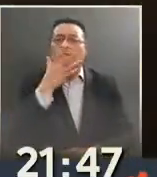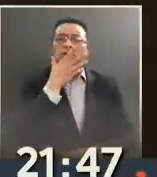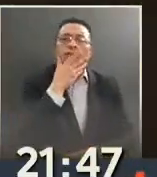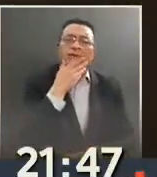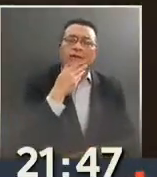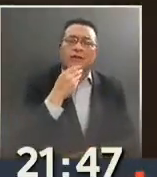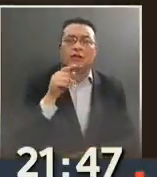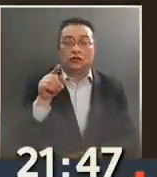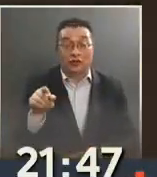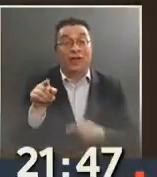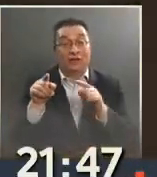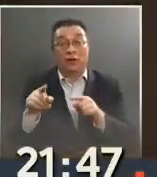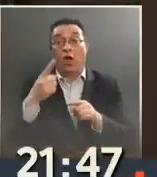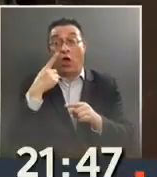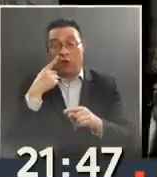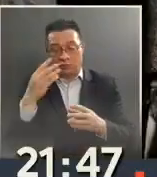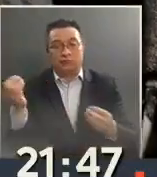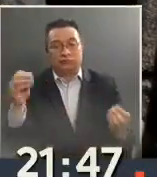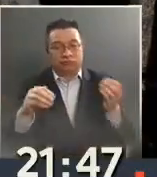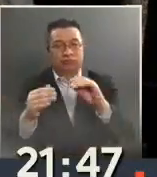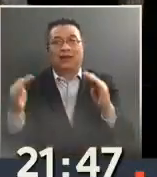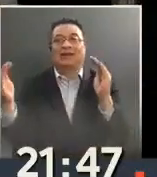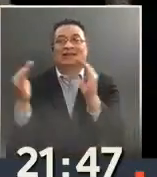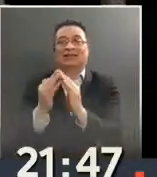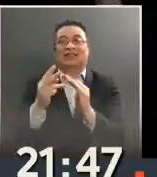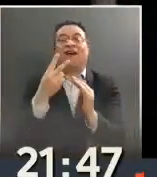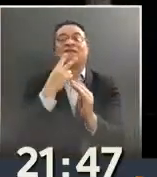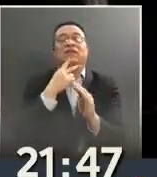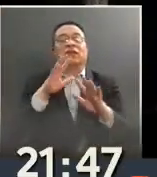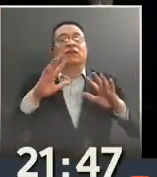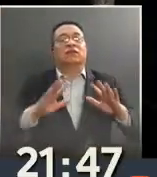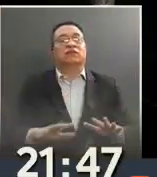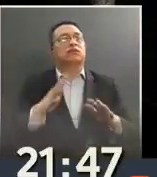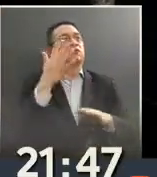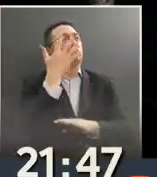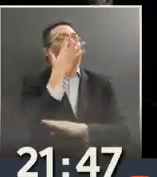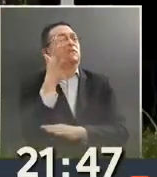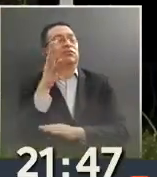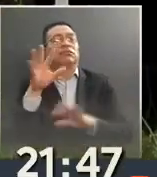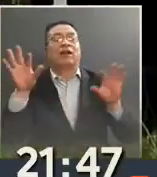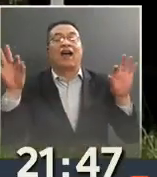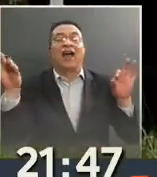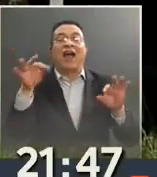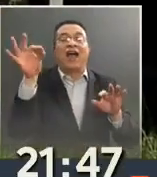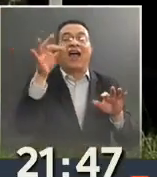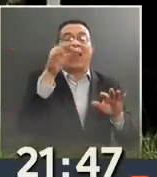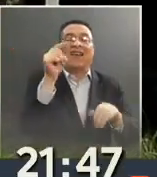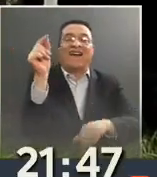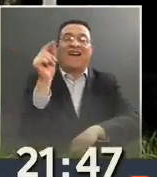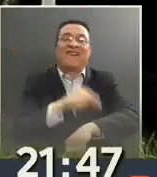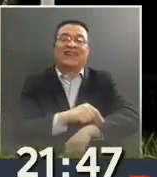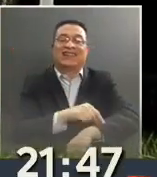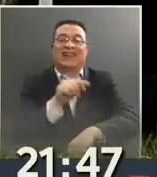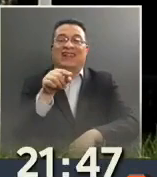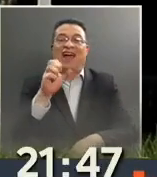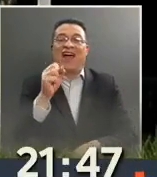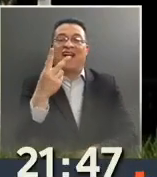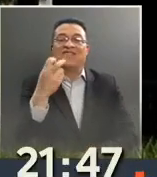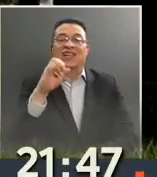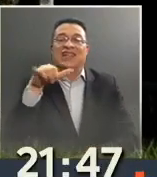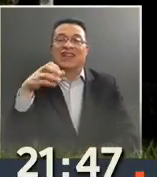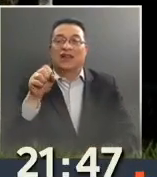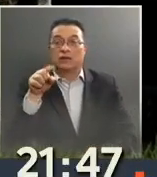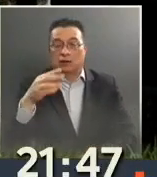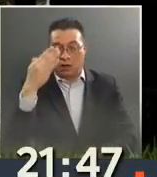Sergio Olivares eligió armar su refugio, vivir al ritmo que imponen árboles y abejas. Estas últimas precisamente son las que le